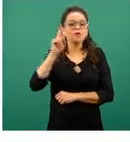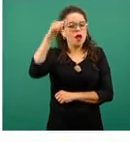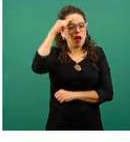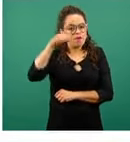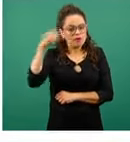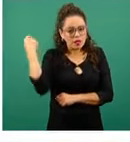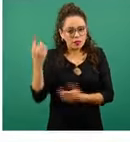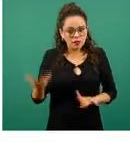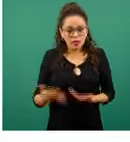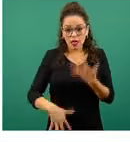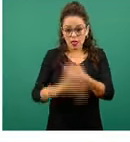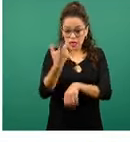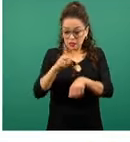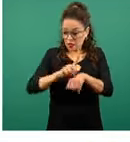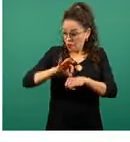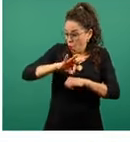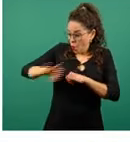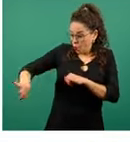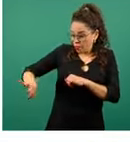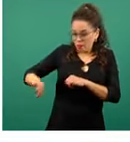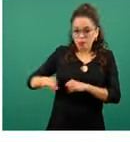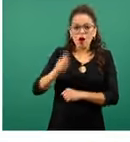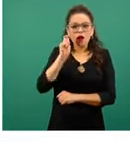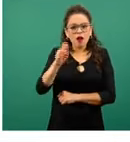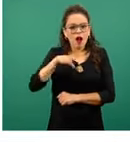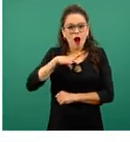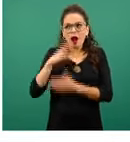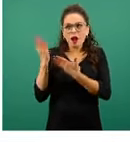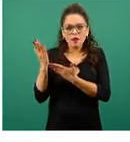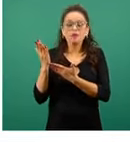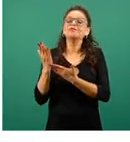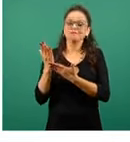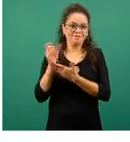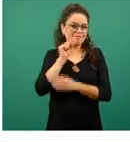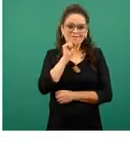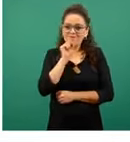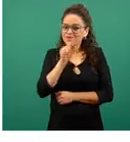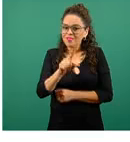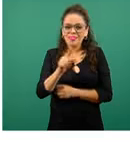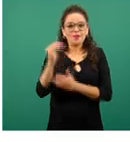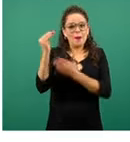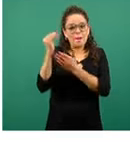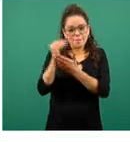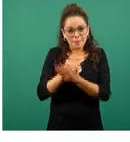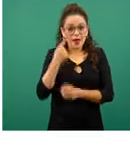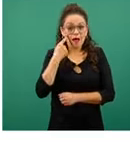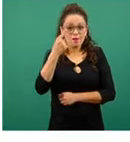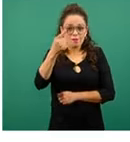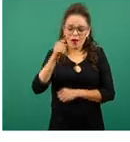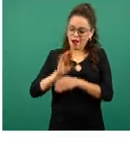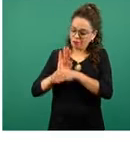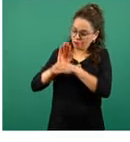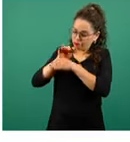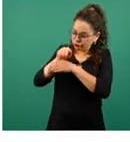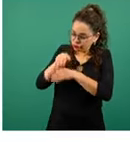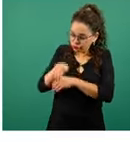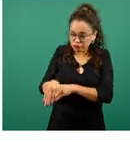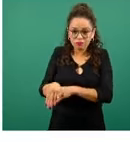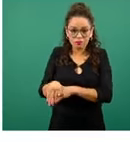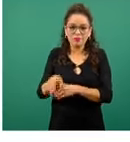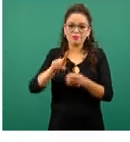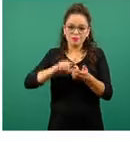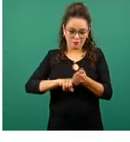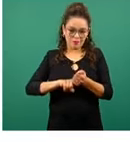los últimos 15 días estamos viendo también esta reducción, es esta reducción que vemos aquí para efectos del total